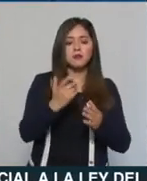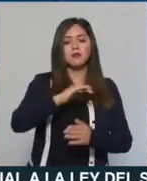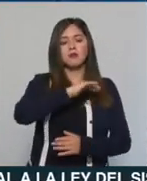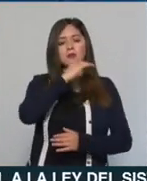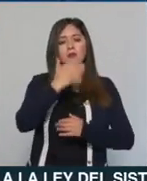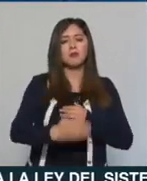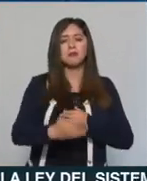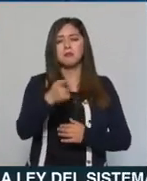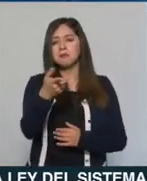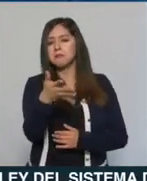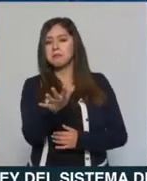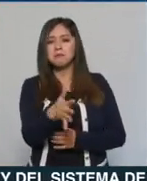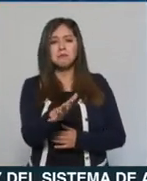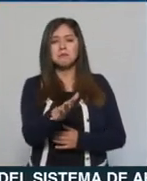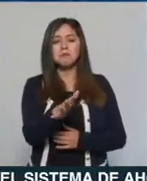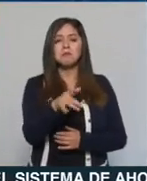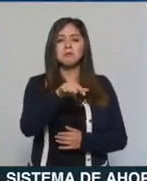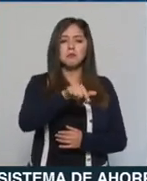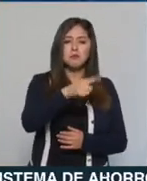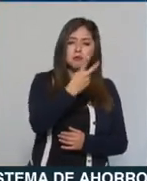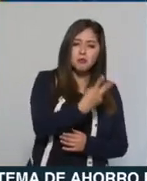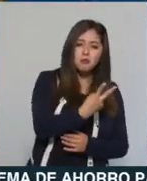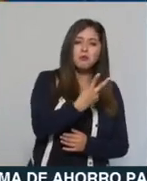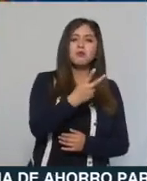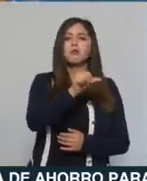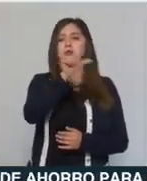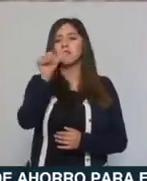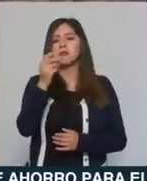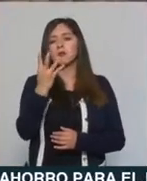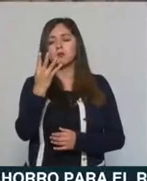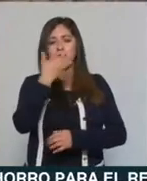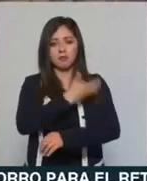concluirán aproximadamente entre las 2 y 4 de la tarde.